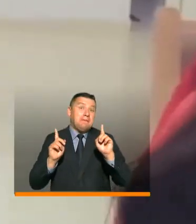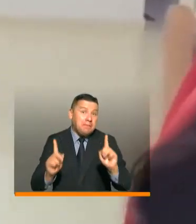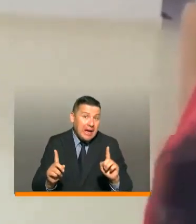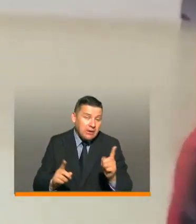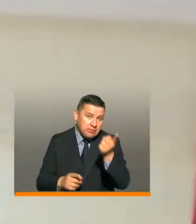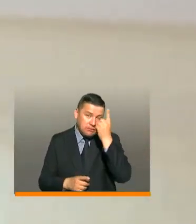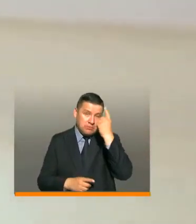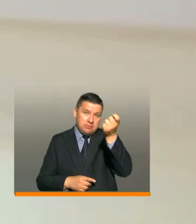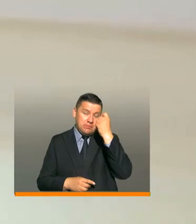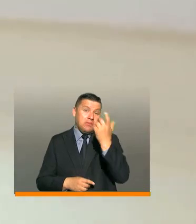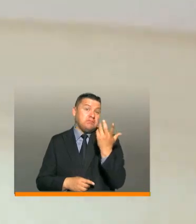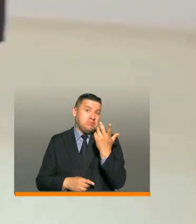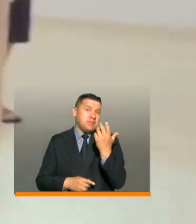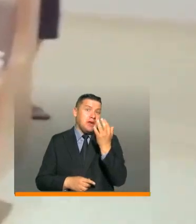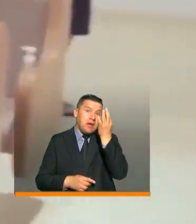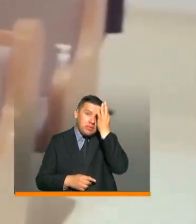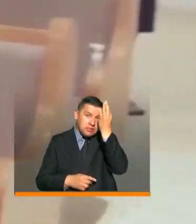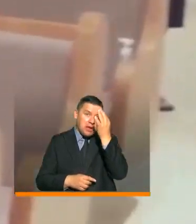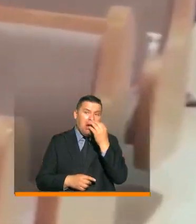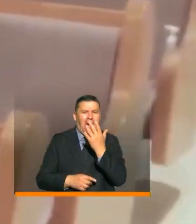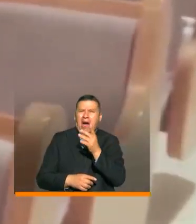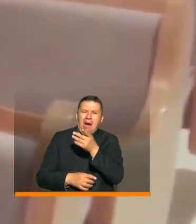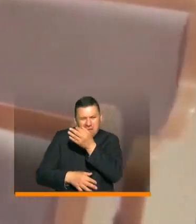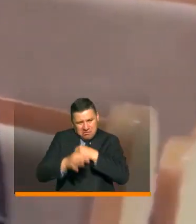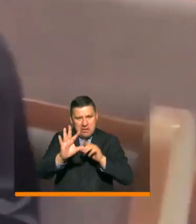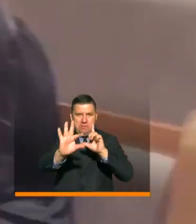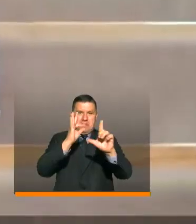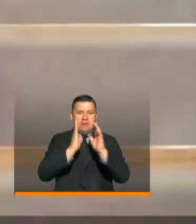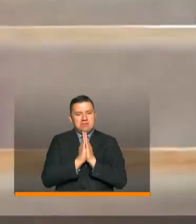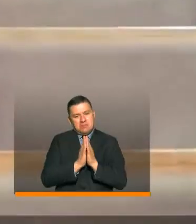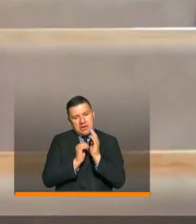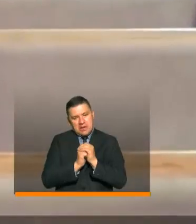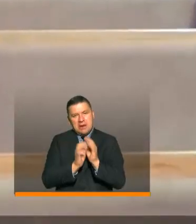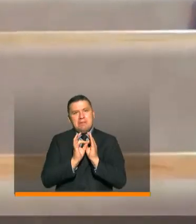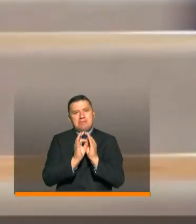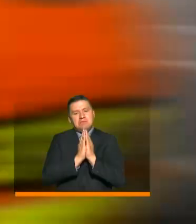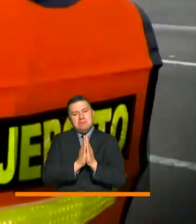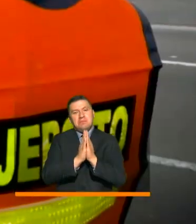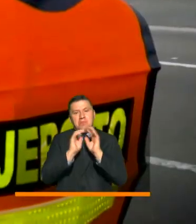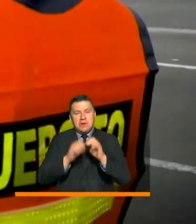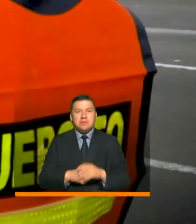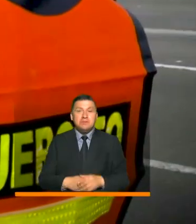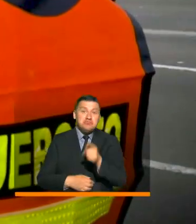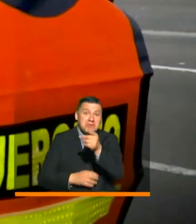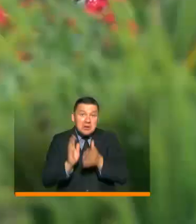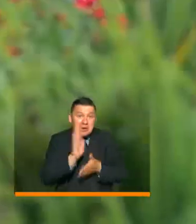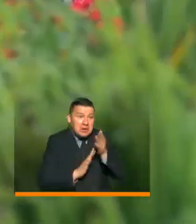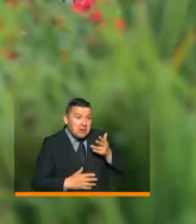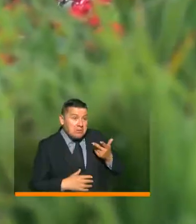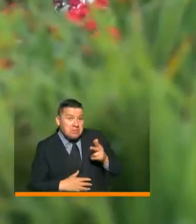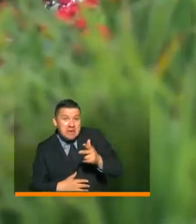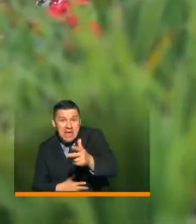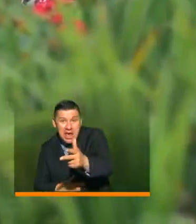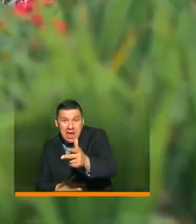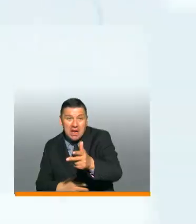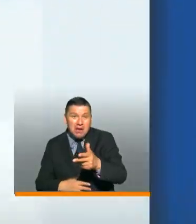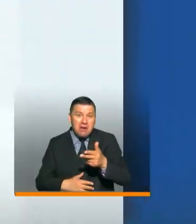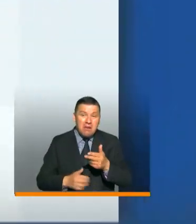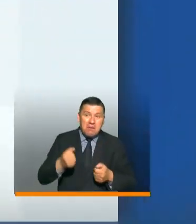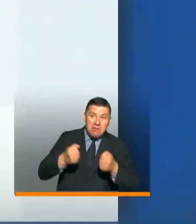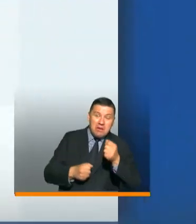tenga presente que puede unirse de manera virtual a las ceremonias religiosas. Si viaja por carretera,